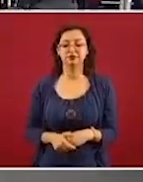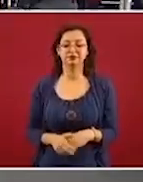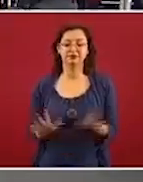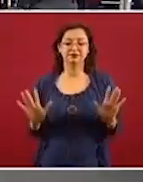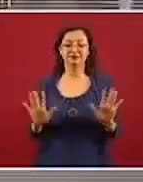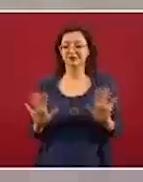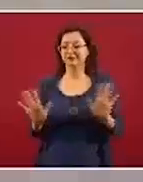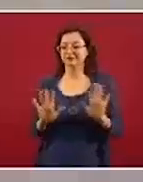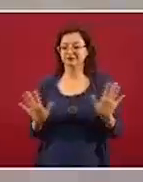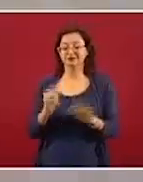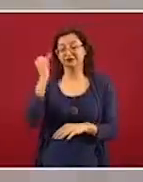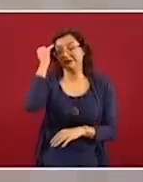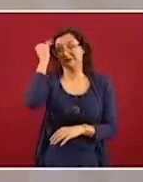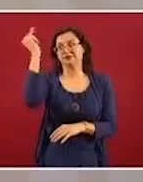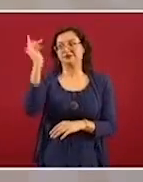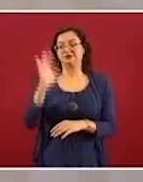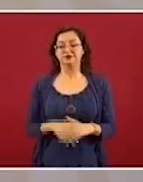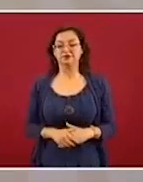Imagínense,